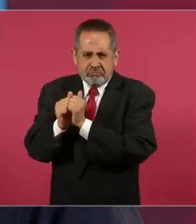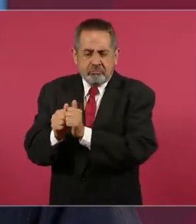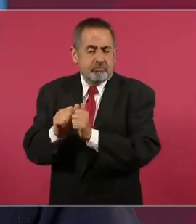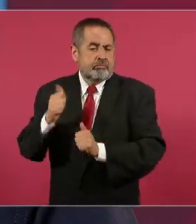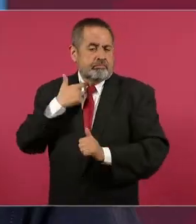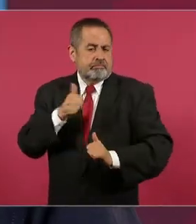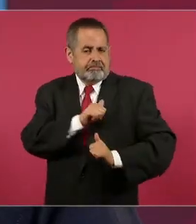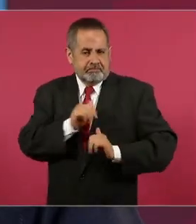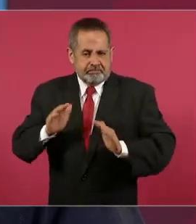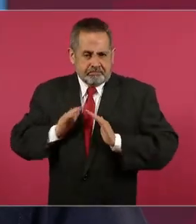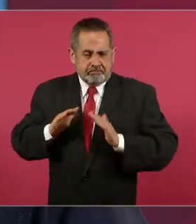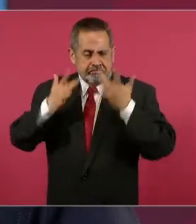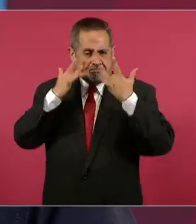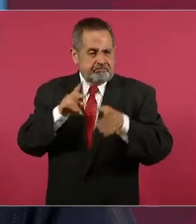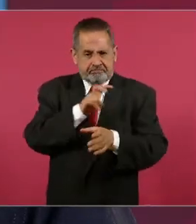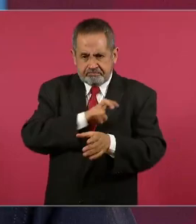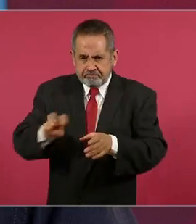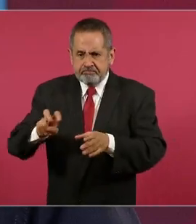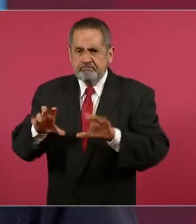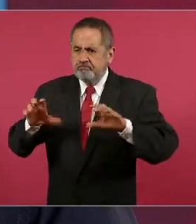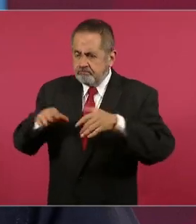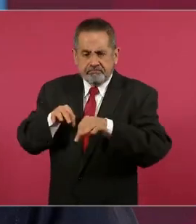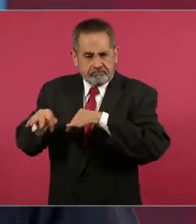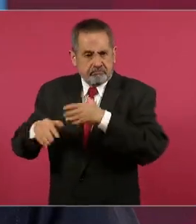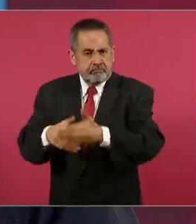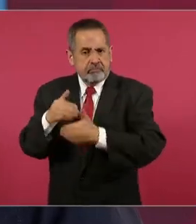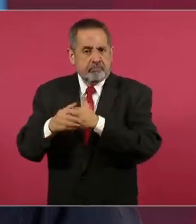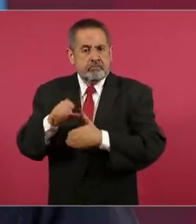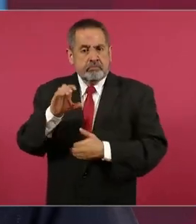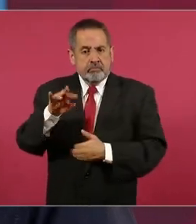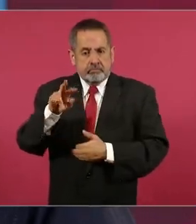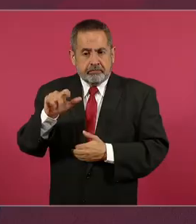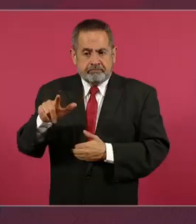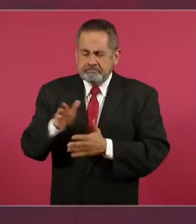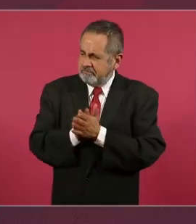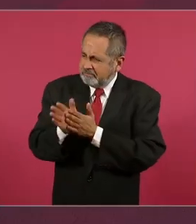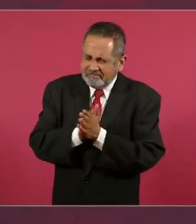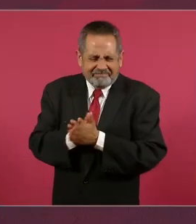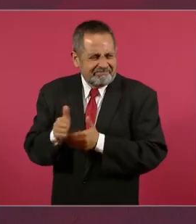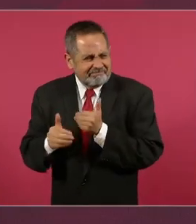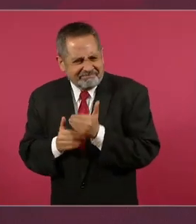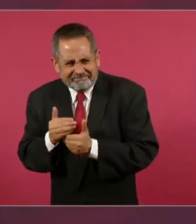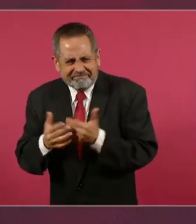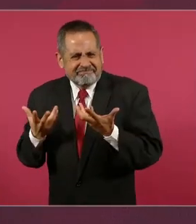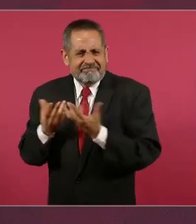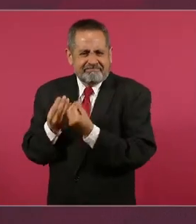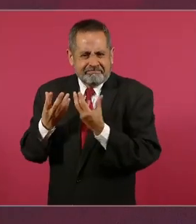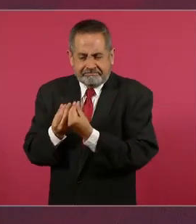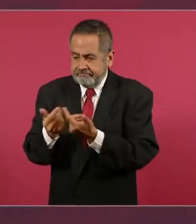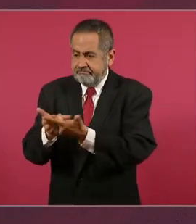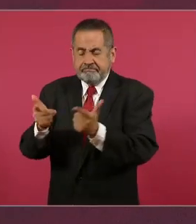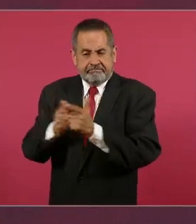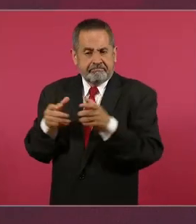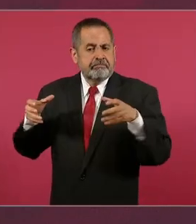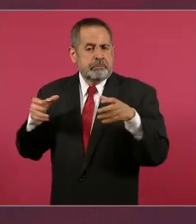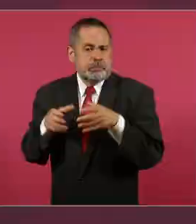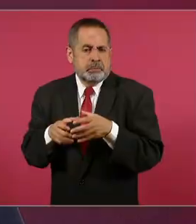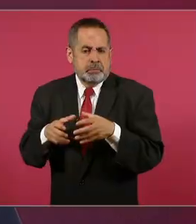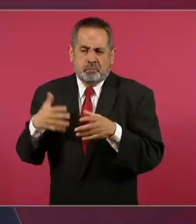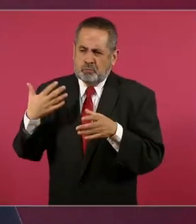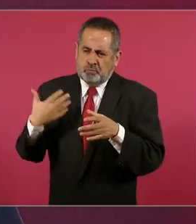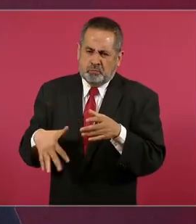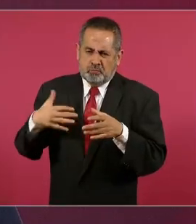militares en situación de retiro, militares en activo, personal civil con mucho entusiasmo, colaboran en el grupo y en todas